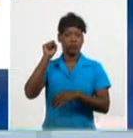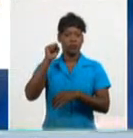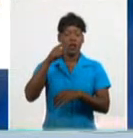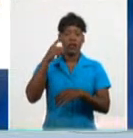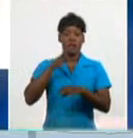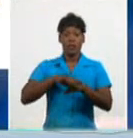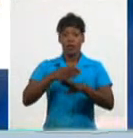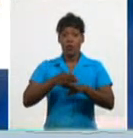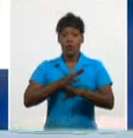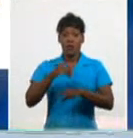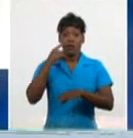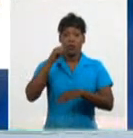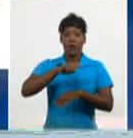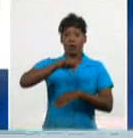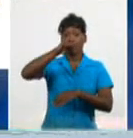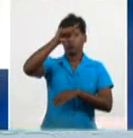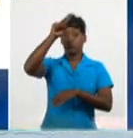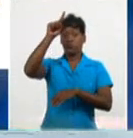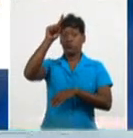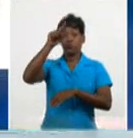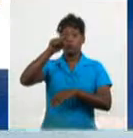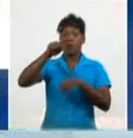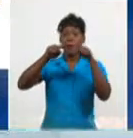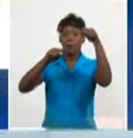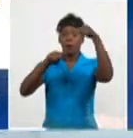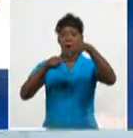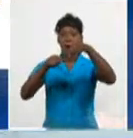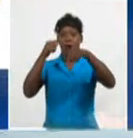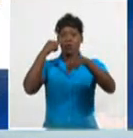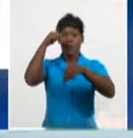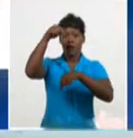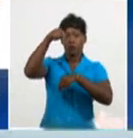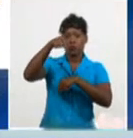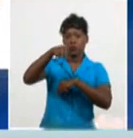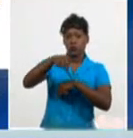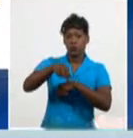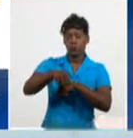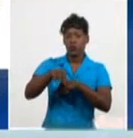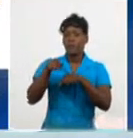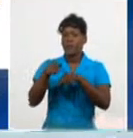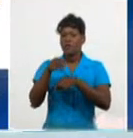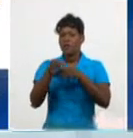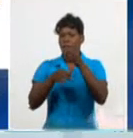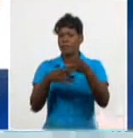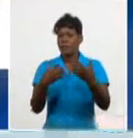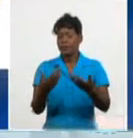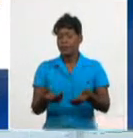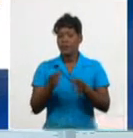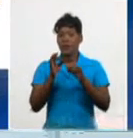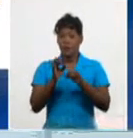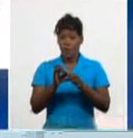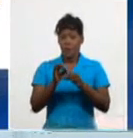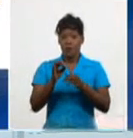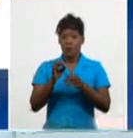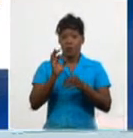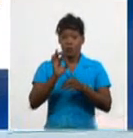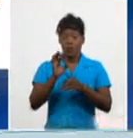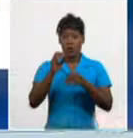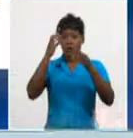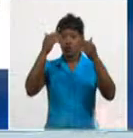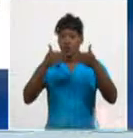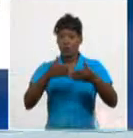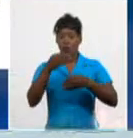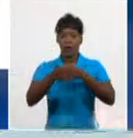quiero decir con esto para que se pueda entender? Una vez que esto se planteó por los organismos internacionales y